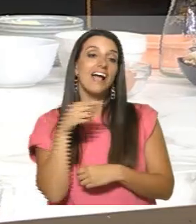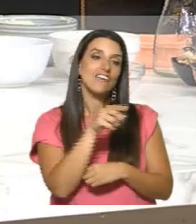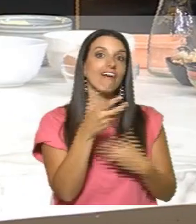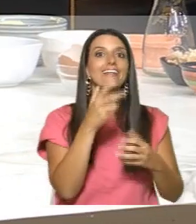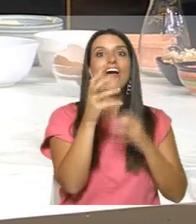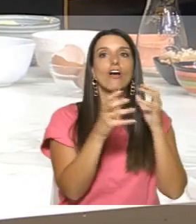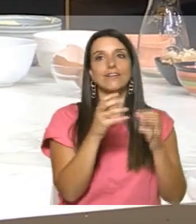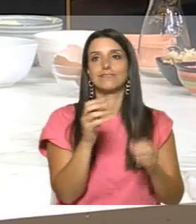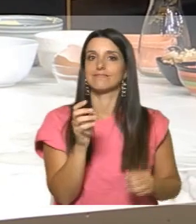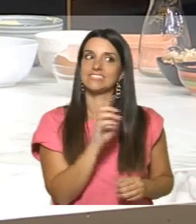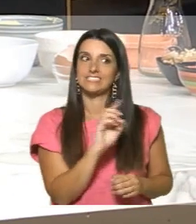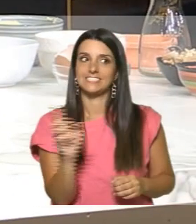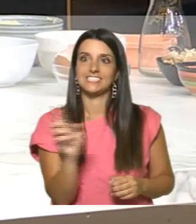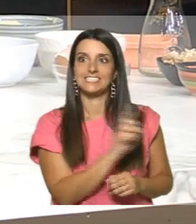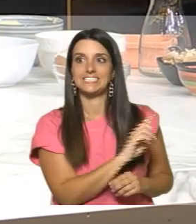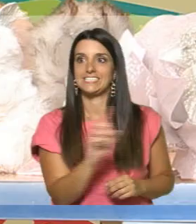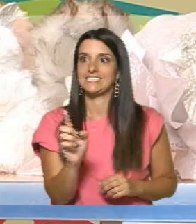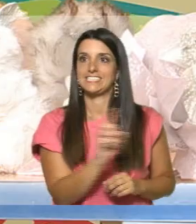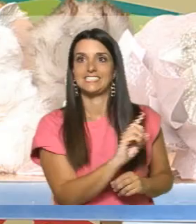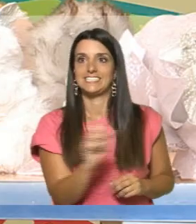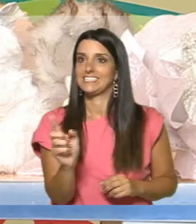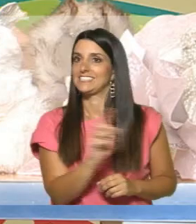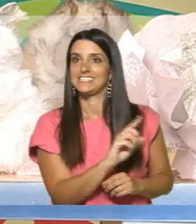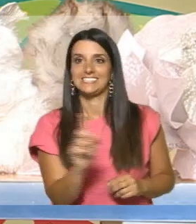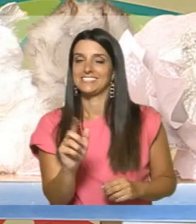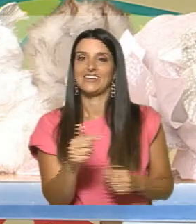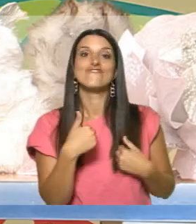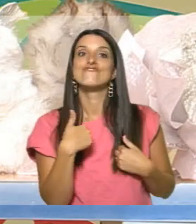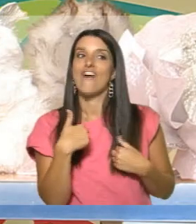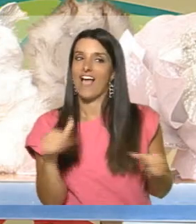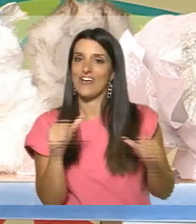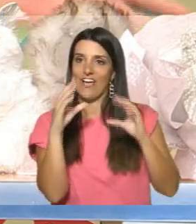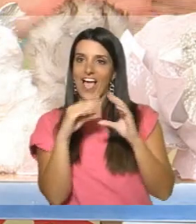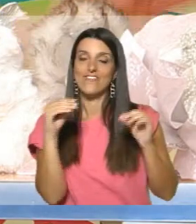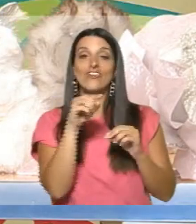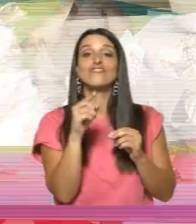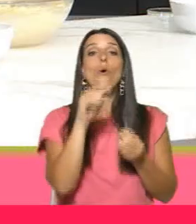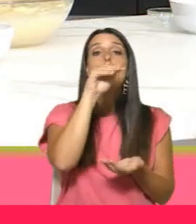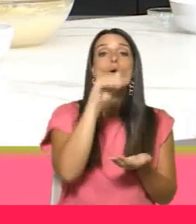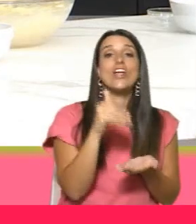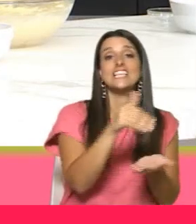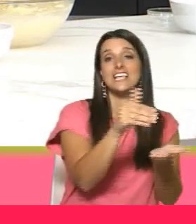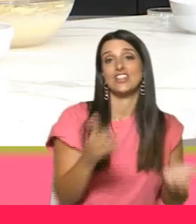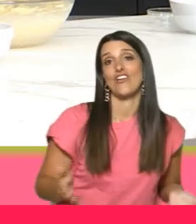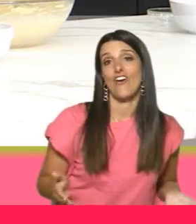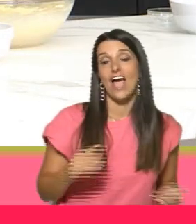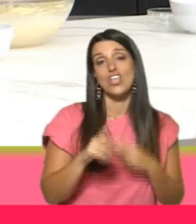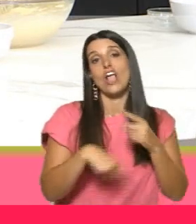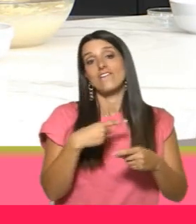de colores, pero no, la madre. Pero no, ahí, no, no, no, dejo. No, bueno, está bien. Que se armen un pinito de ellos al final. Claro. Para el año que